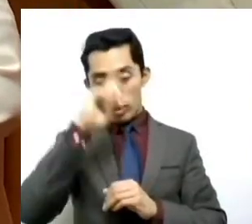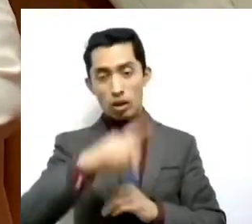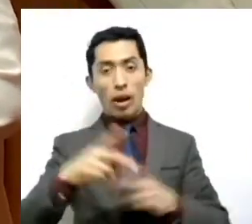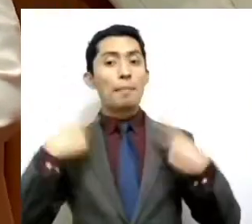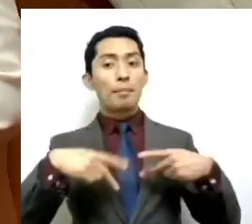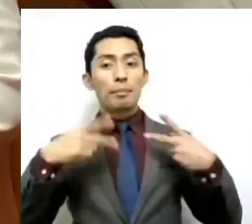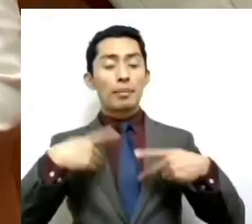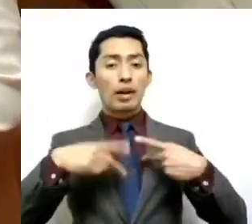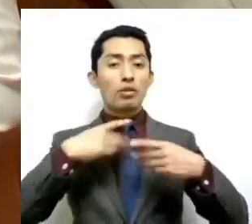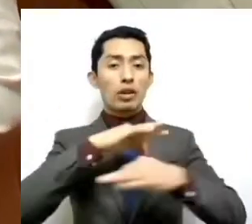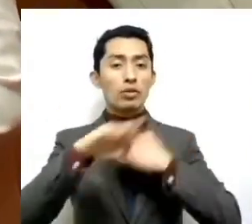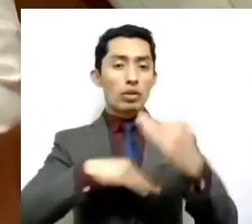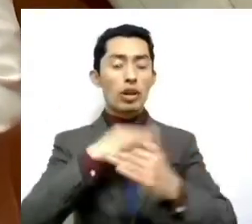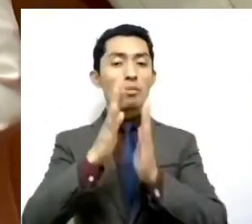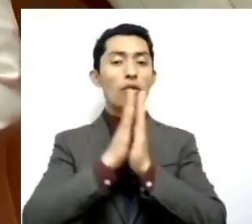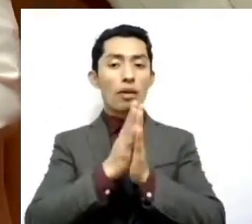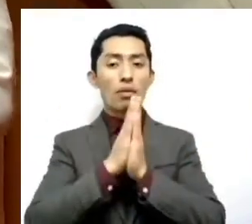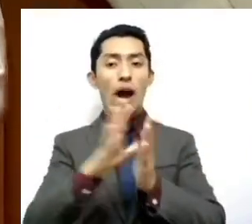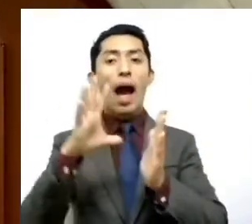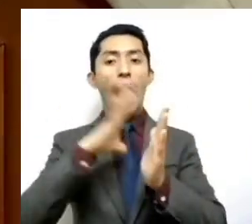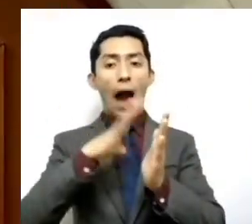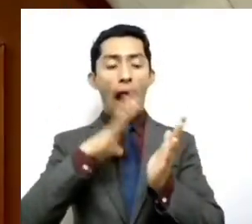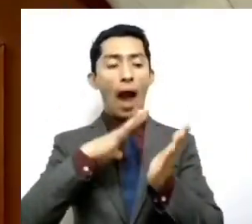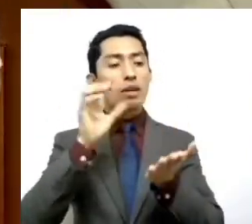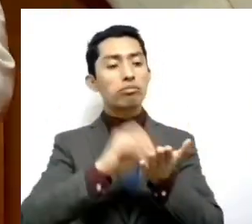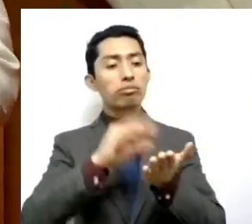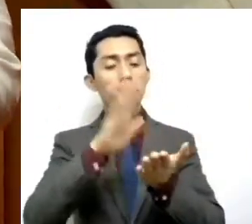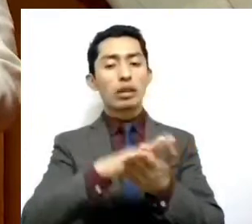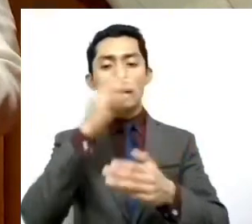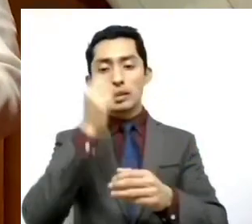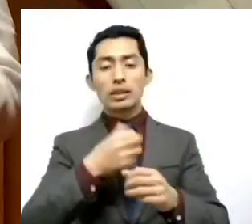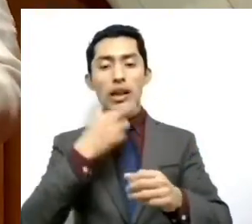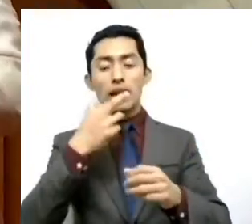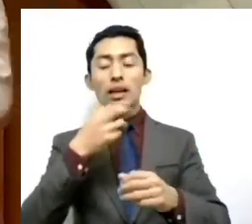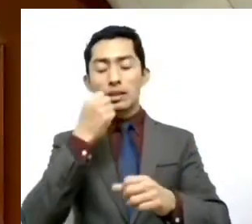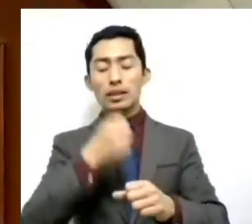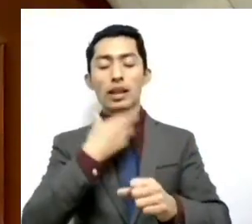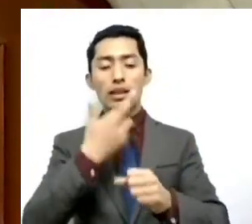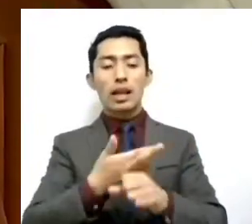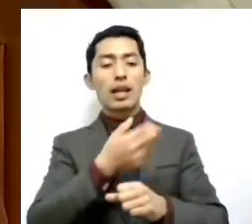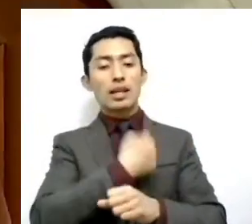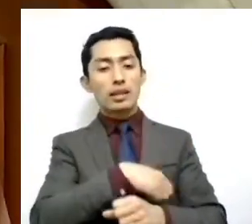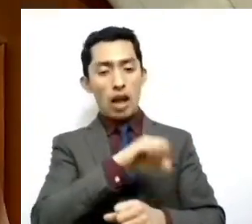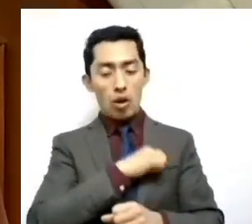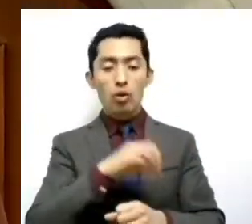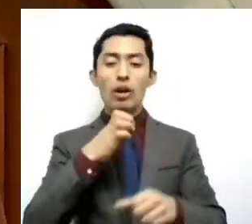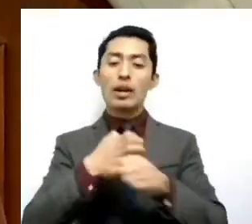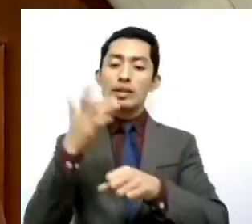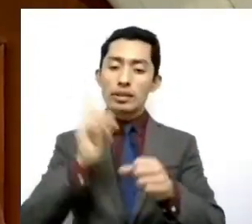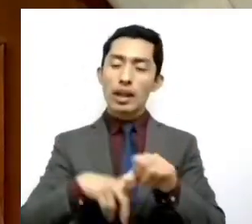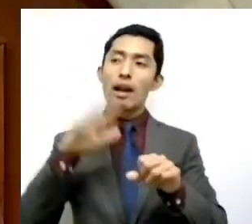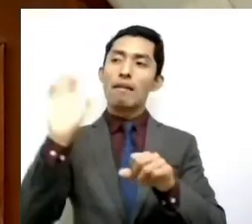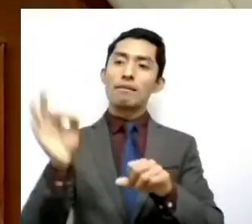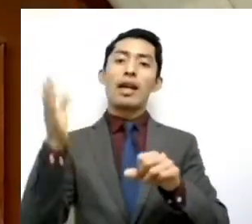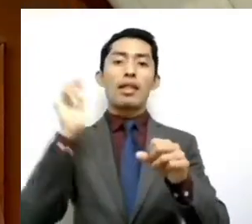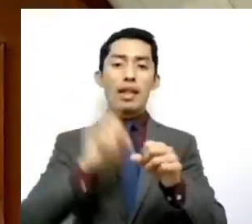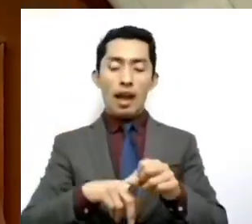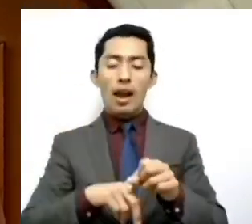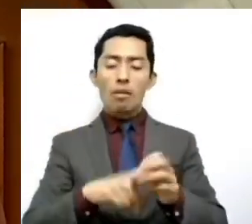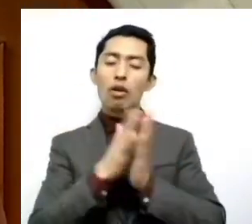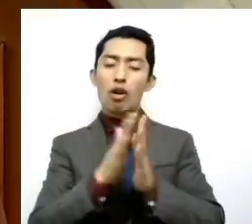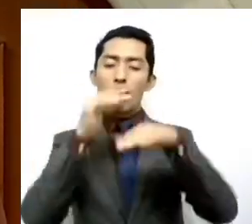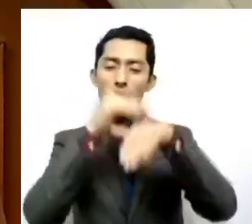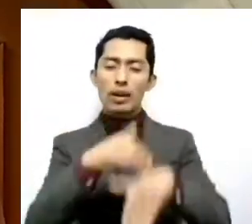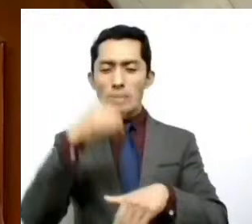general atender las disposiciones de la Secretaría de Salud estatal y federal para minimizar